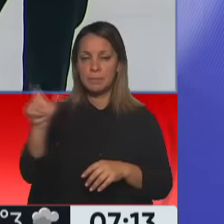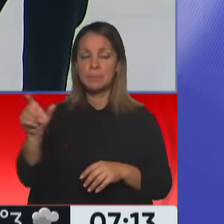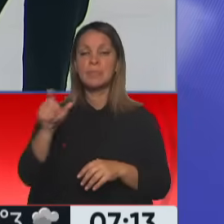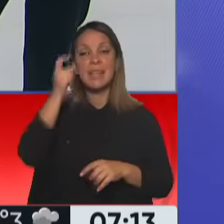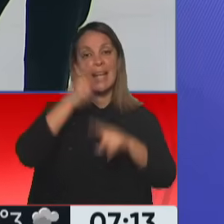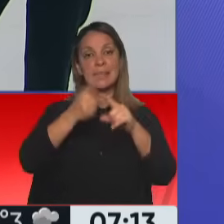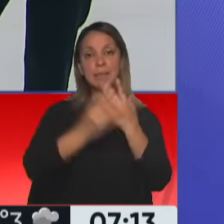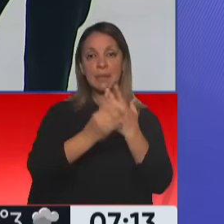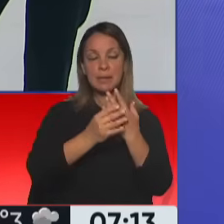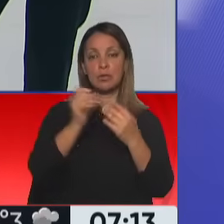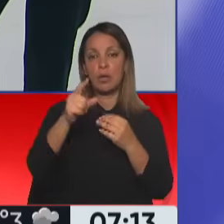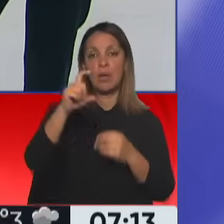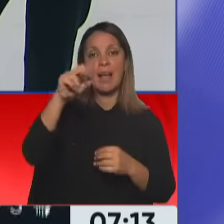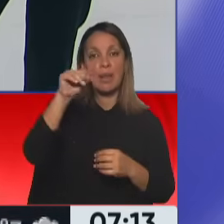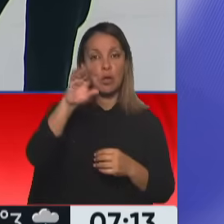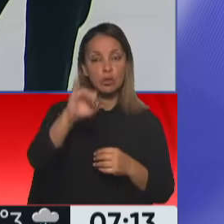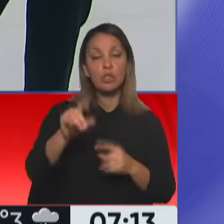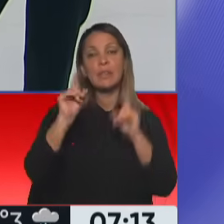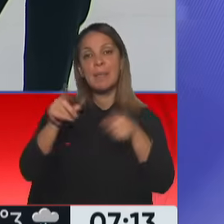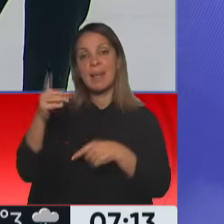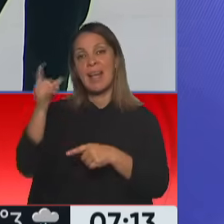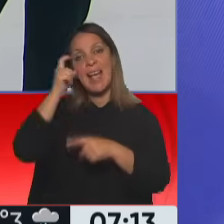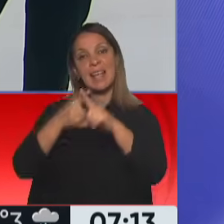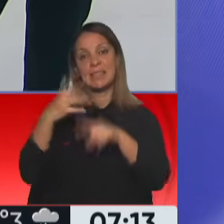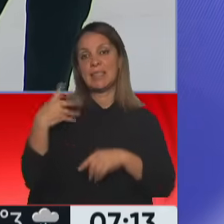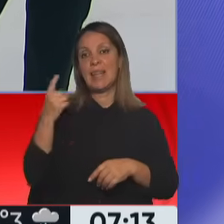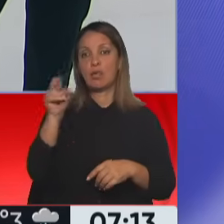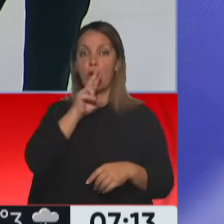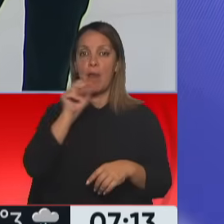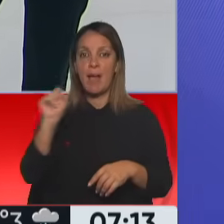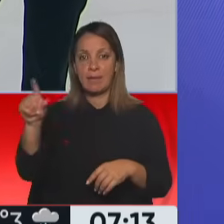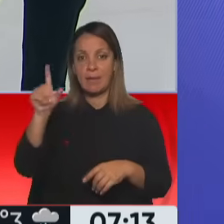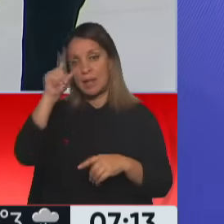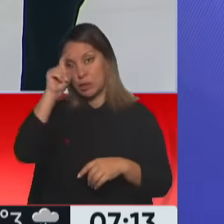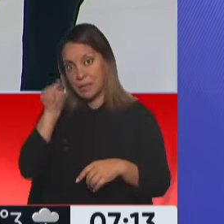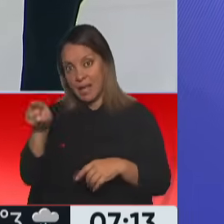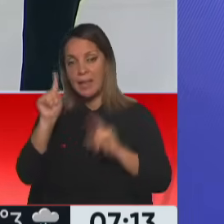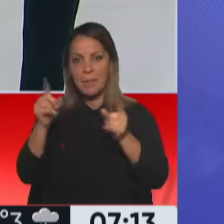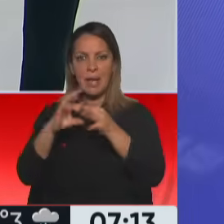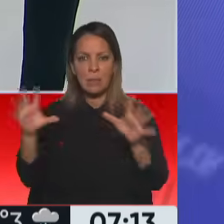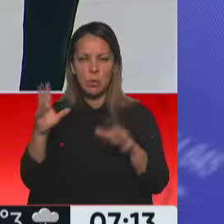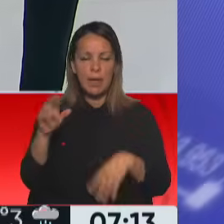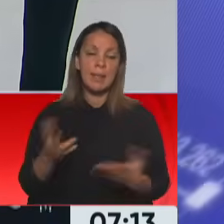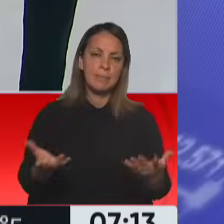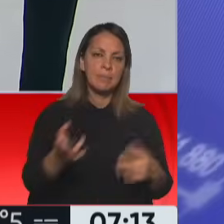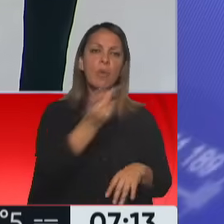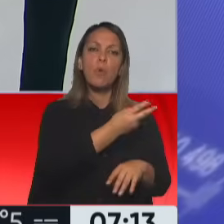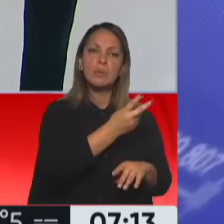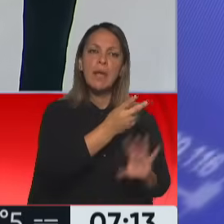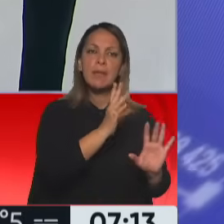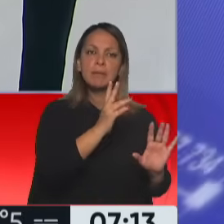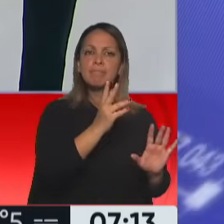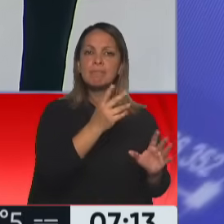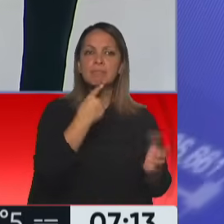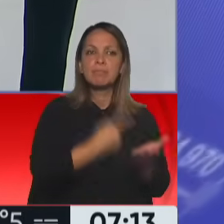Cardoso y de la exdirectora del hospital Claudia Ringelheim. ¿En qué otra instancia judicial entonces continuarían ustedes a raíz justamente de